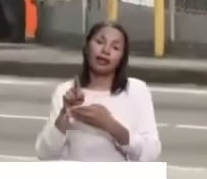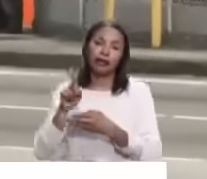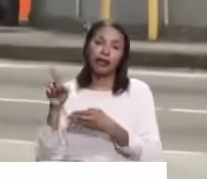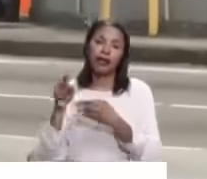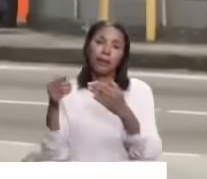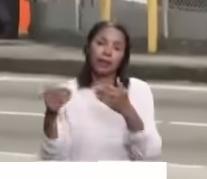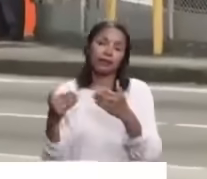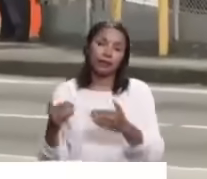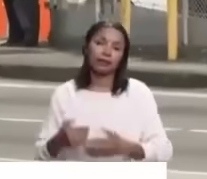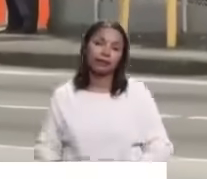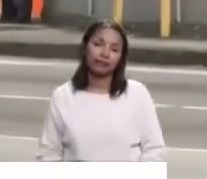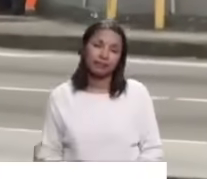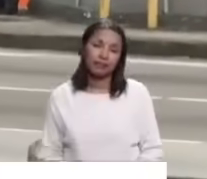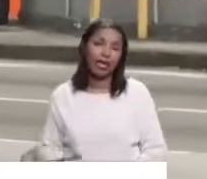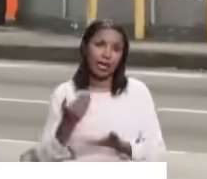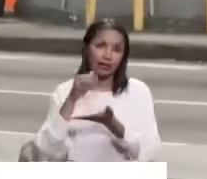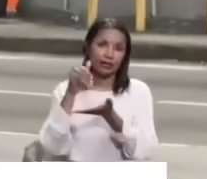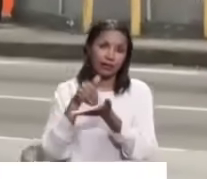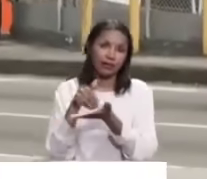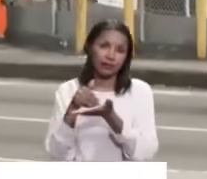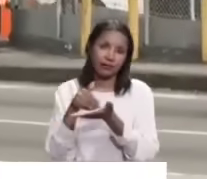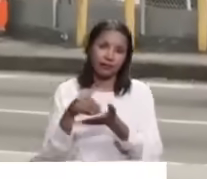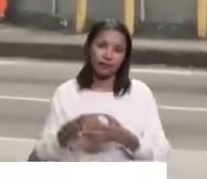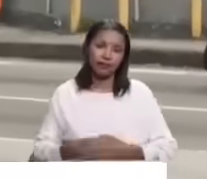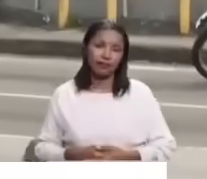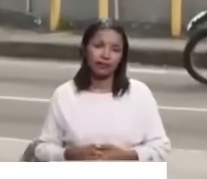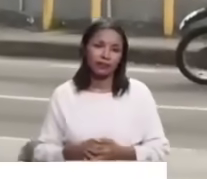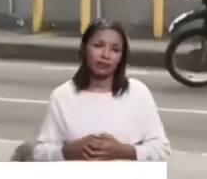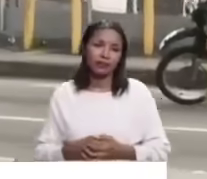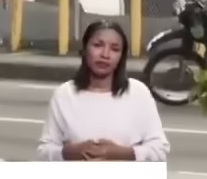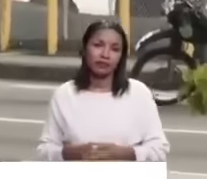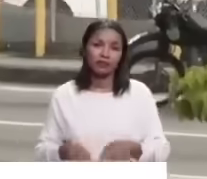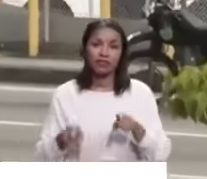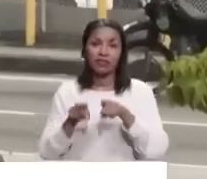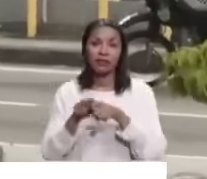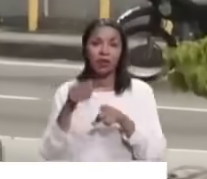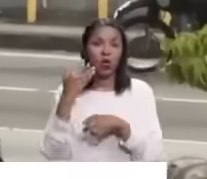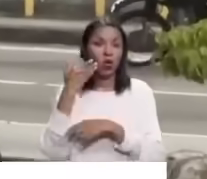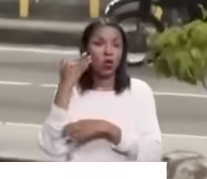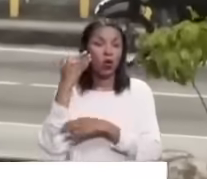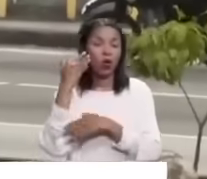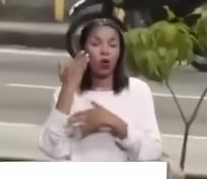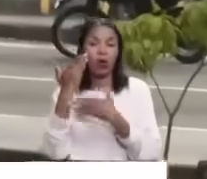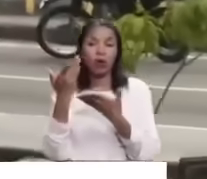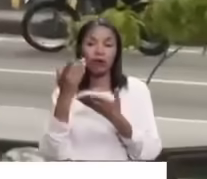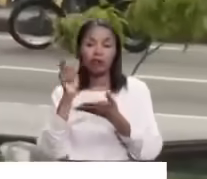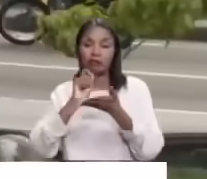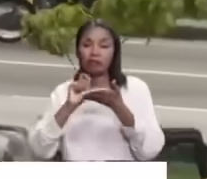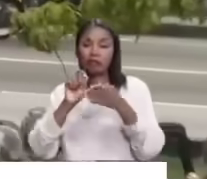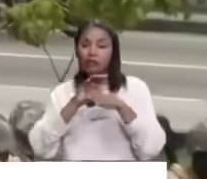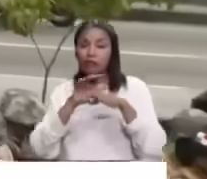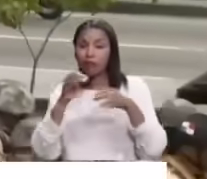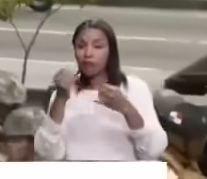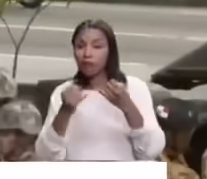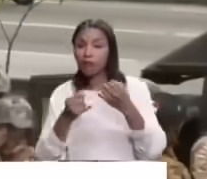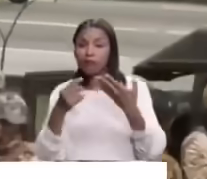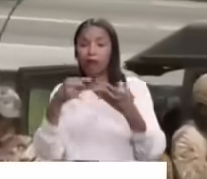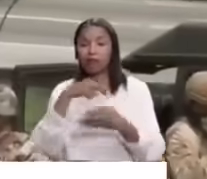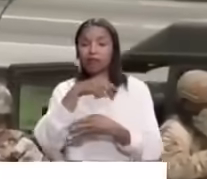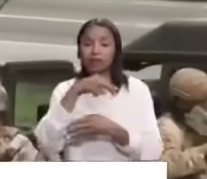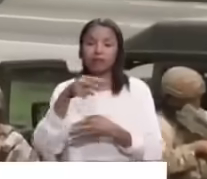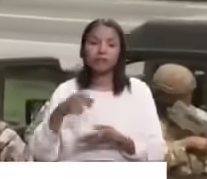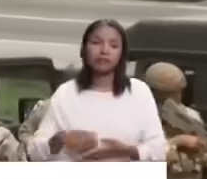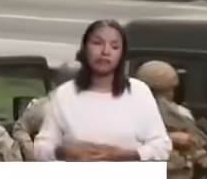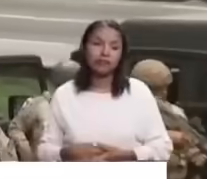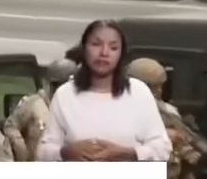estudiantes pasando, ya saliendo del colegio, porque no han tenido más remedio que hacerlo así, porque no está pasando ningún vehículo por aquí, pero sí